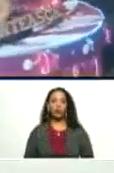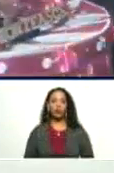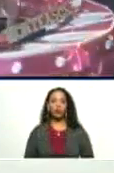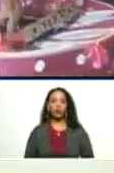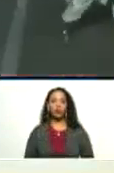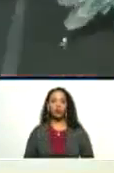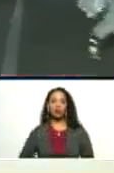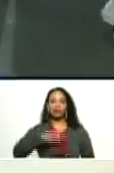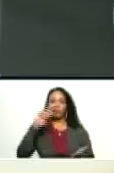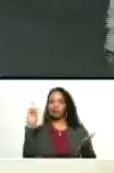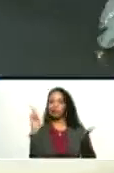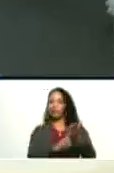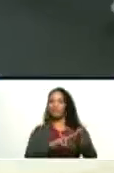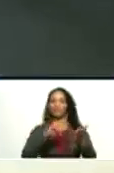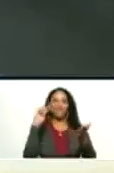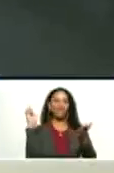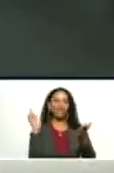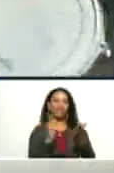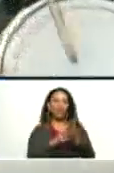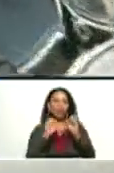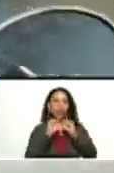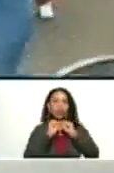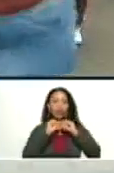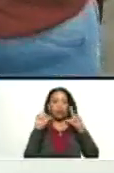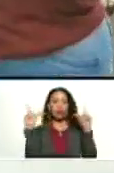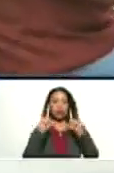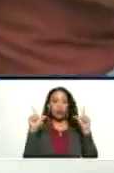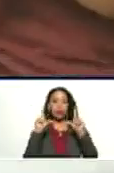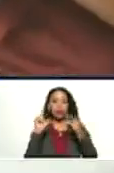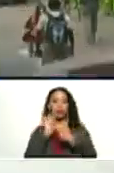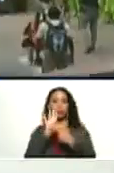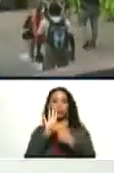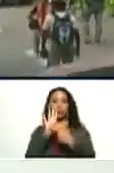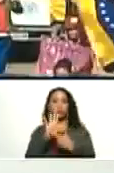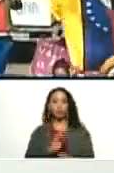De verdad, es impresionante